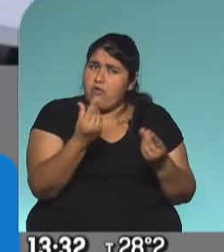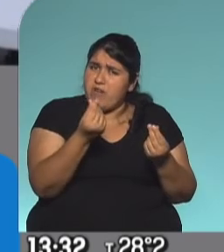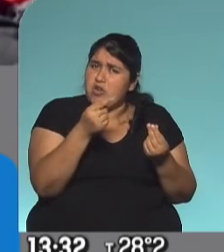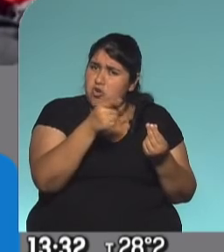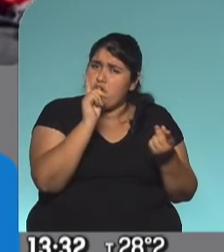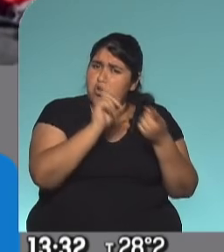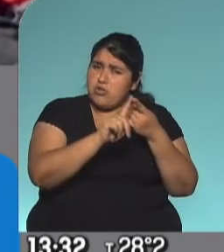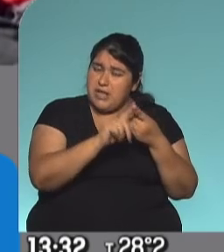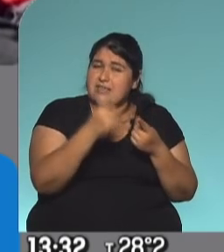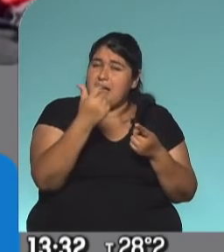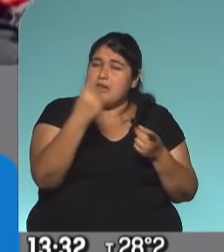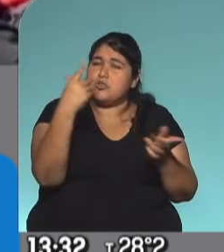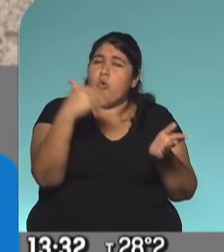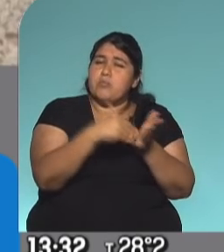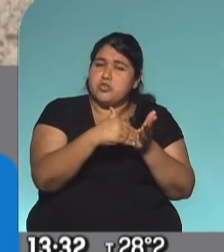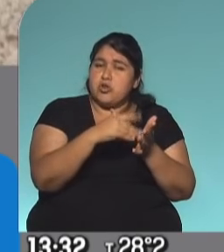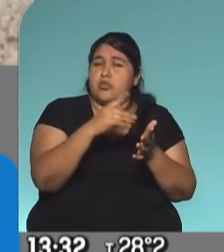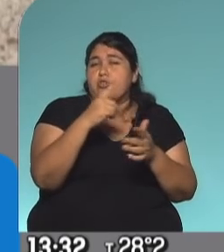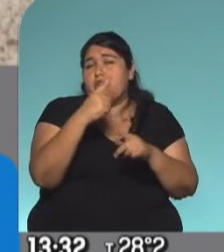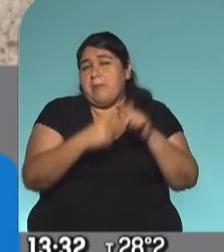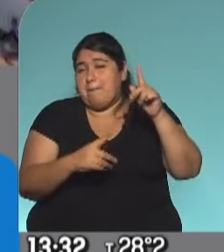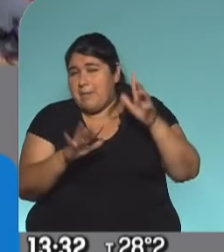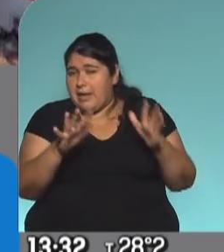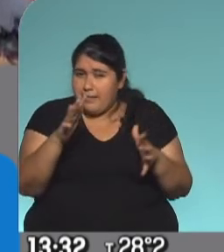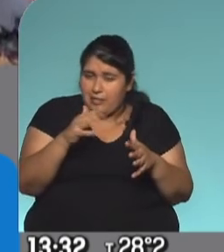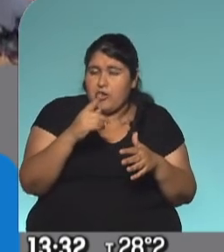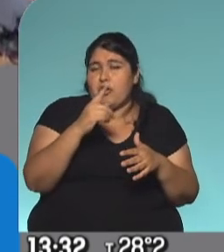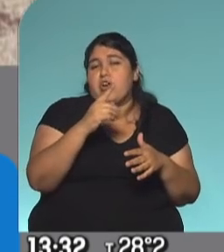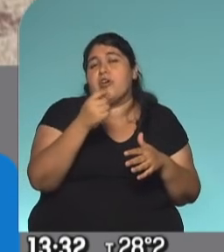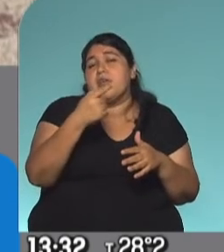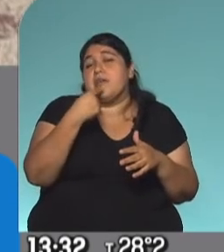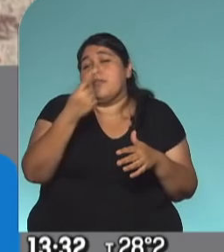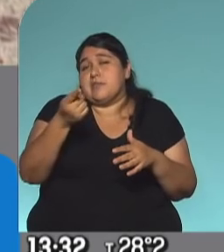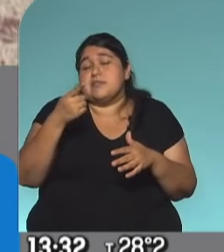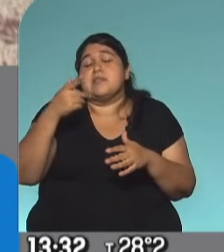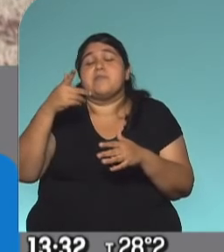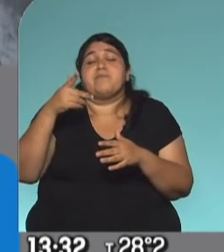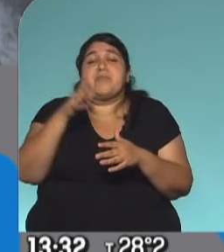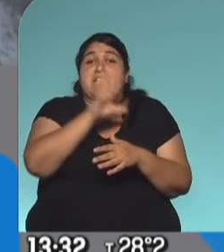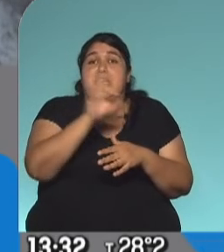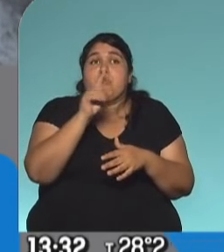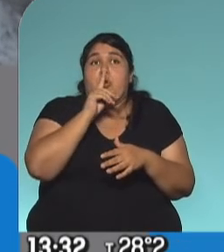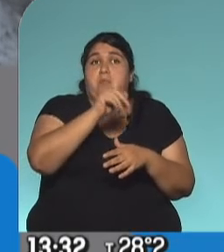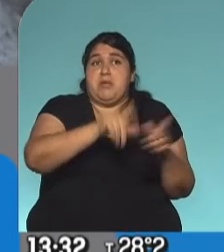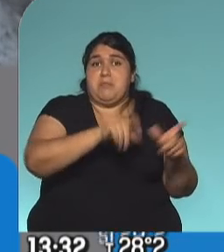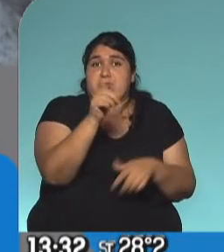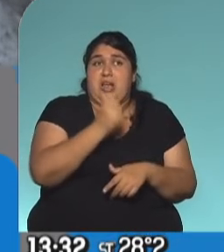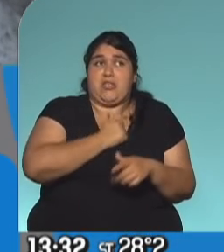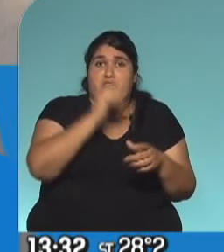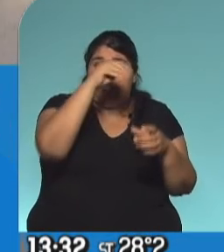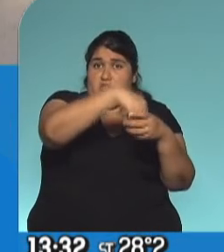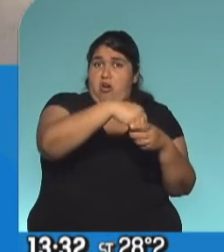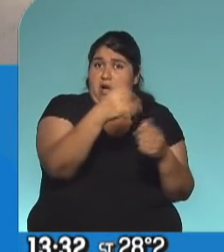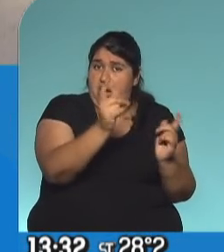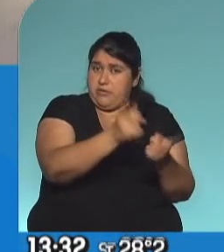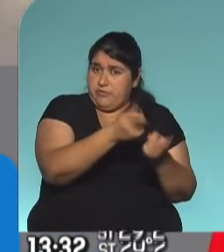bien, 1,5 millones. Bien, según las fuentes del Vaticano hay 500.000 cristianos todavía o siguen estando en esa zona,